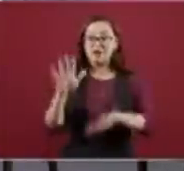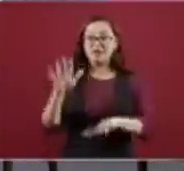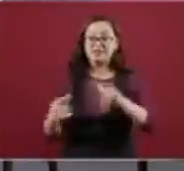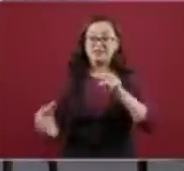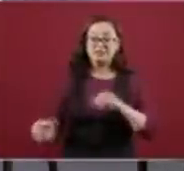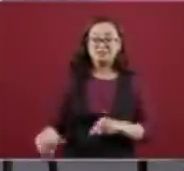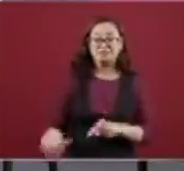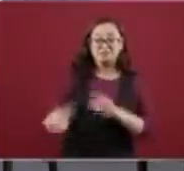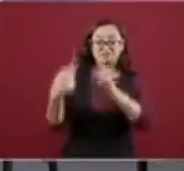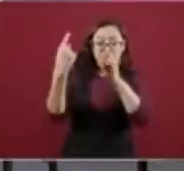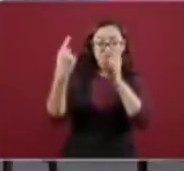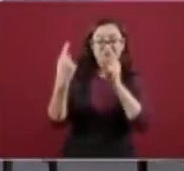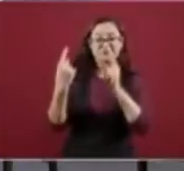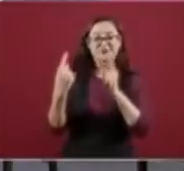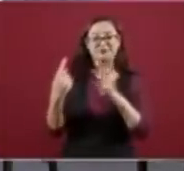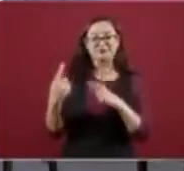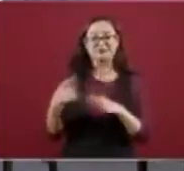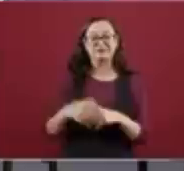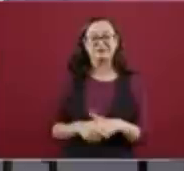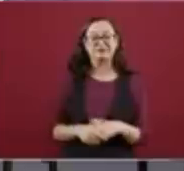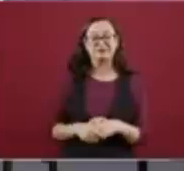porque tiene